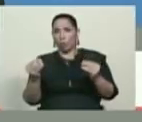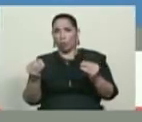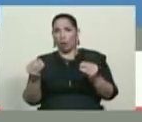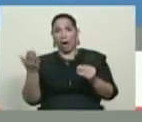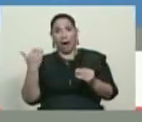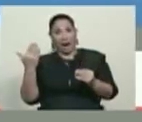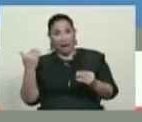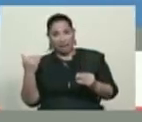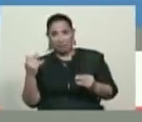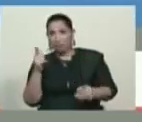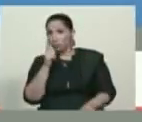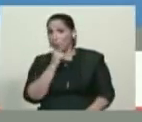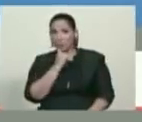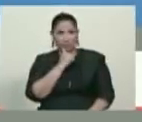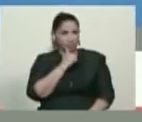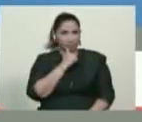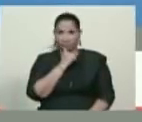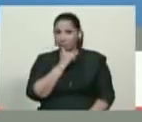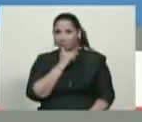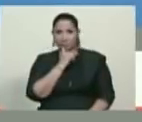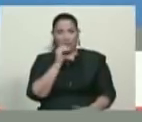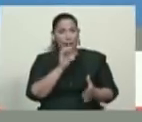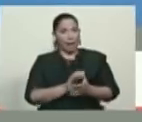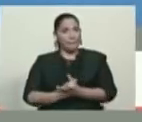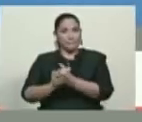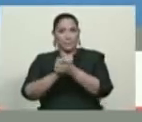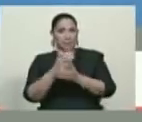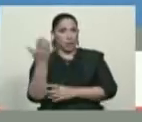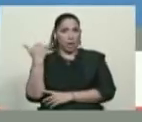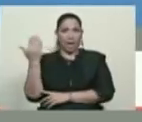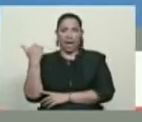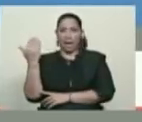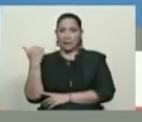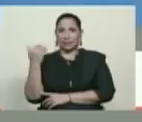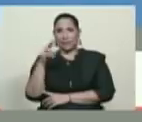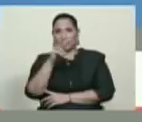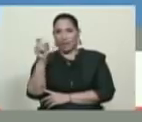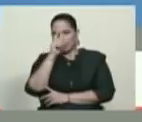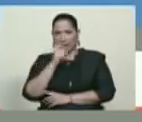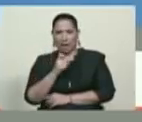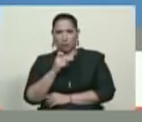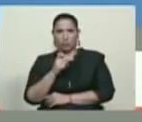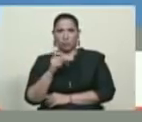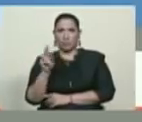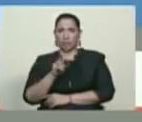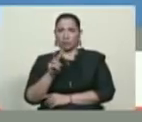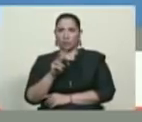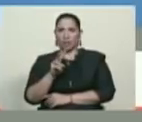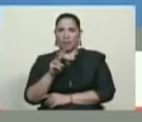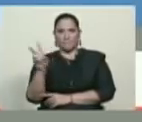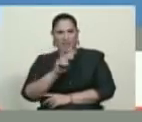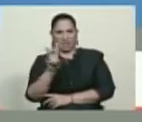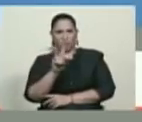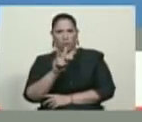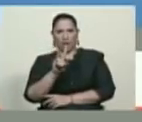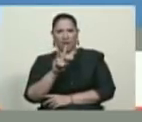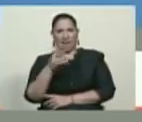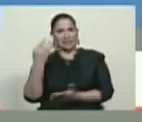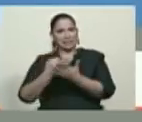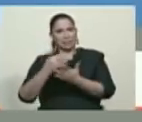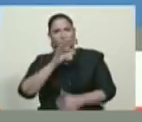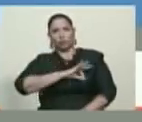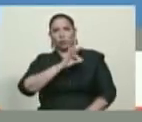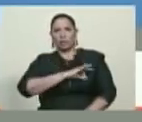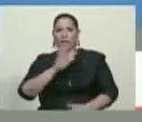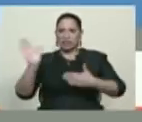queridos compañeros de la prensa, hace 20 años en Venezuela. Venezuela era una sociedad, como les decía, cerrada, que iba vías